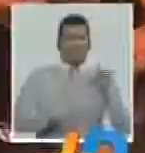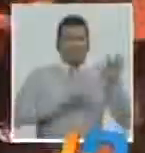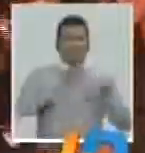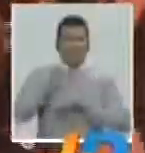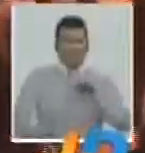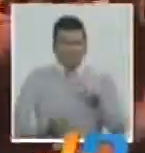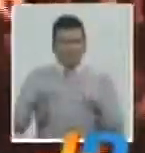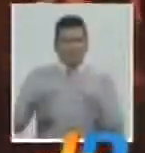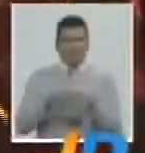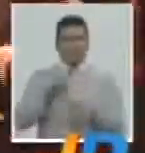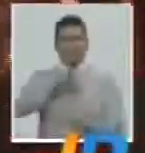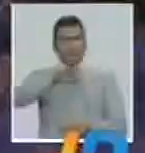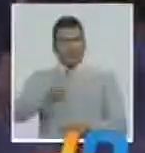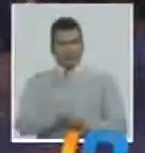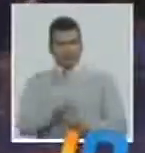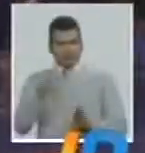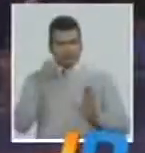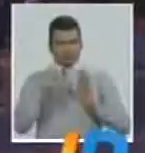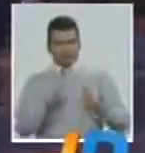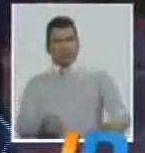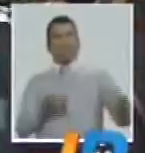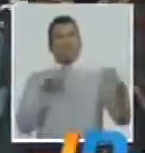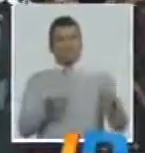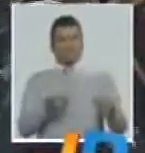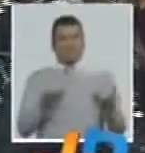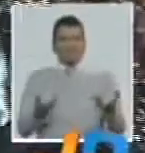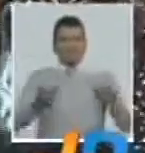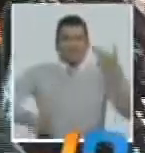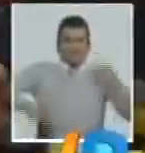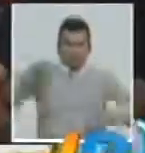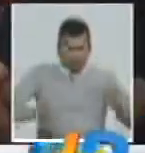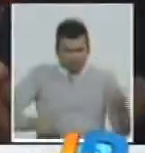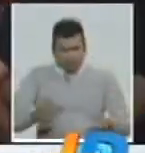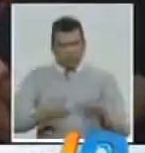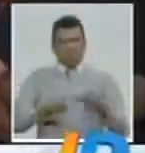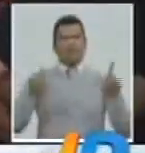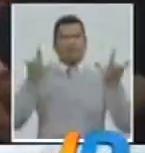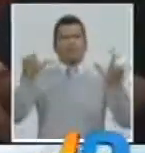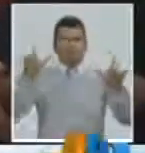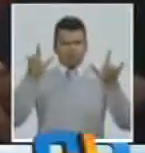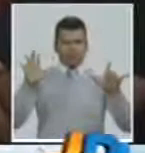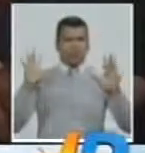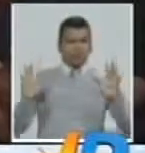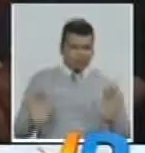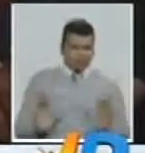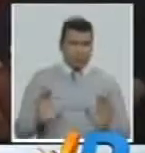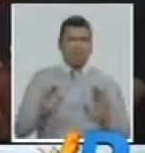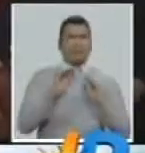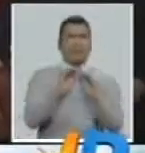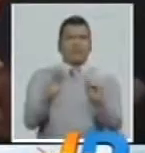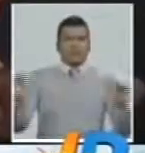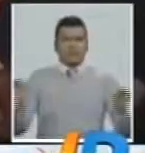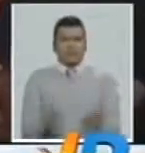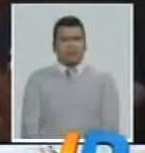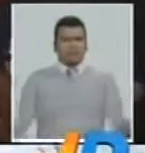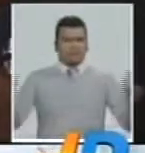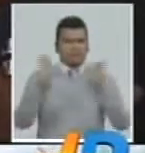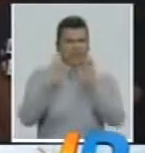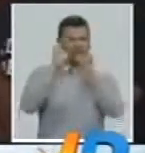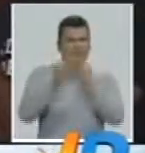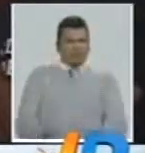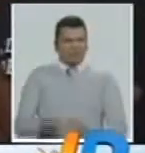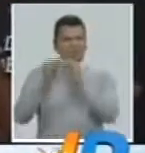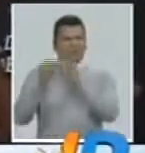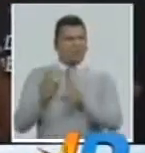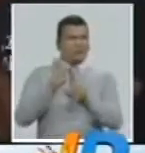AJ y Somos Resistencia, representantes de géneros como el hip hop y punk. Esto permite divulgar las